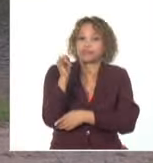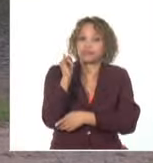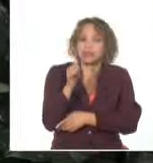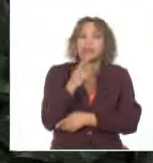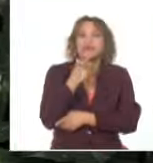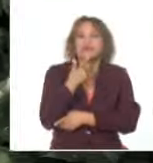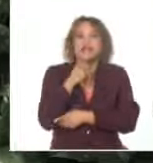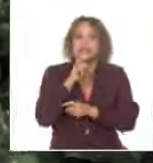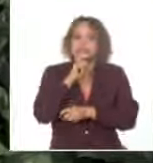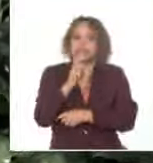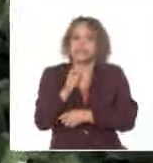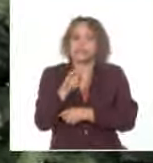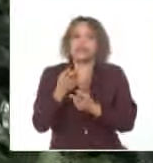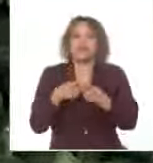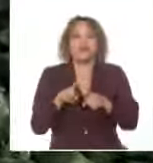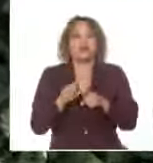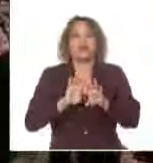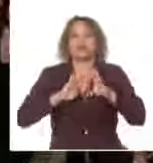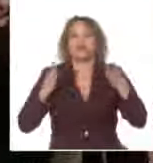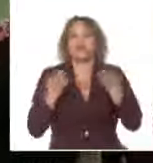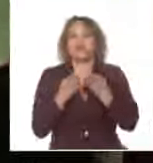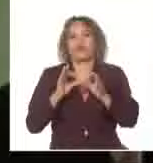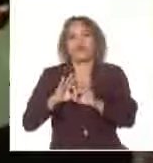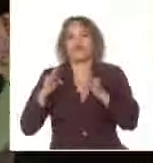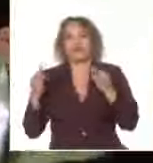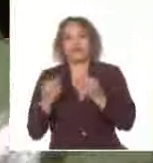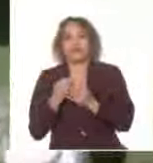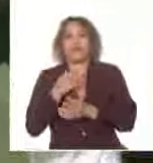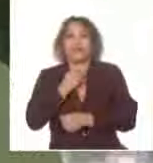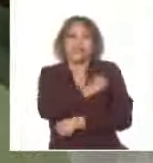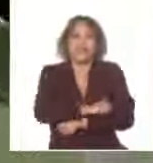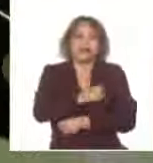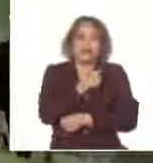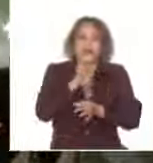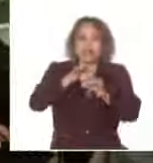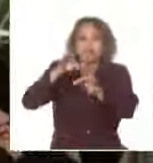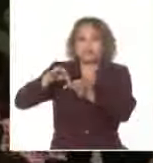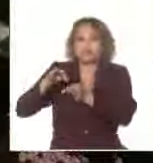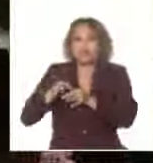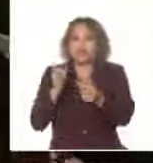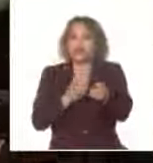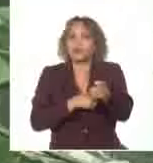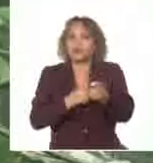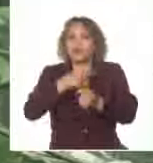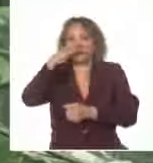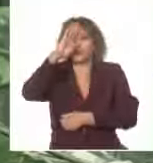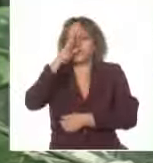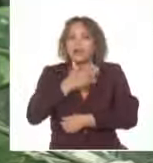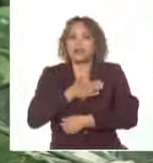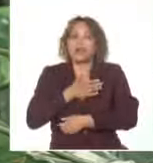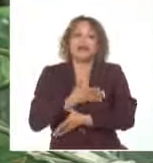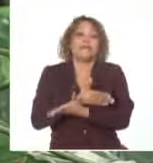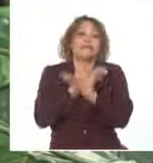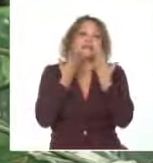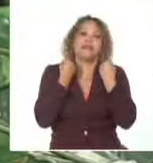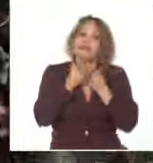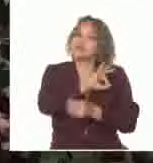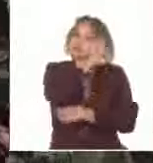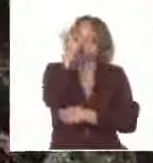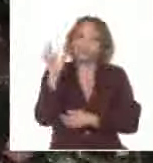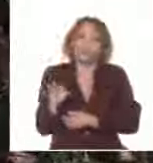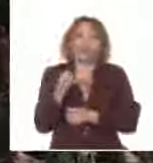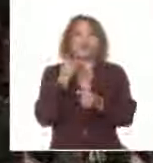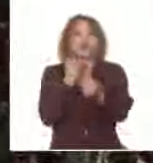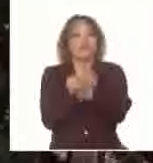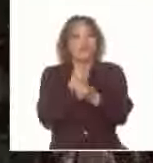mayúsculas, pero que su gente y las pasiones por un cultivo de suma tradición cubana se pierdan ya es un riesgo con consecuencias